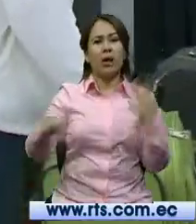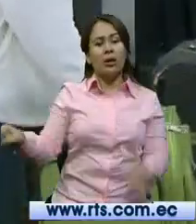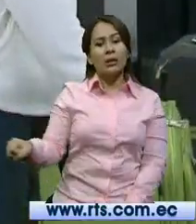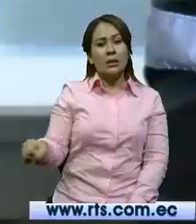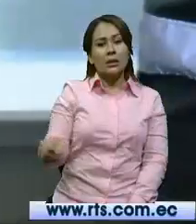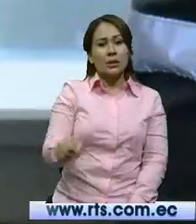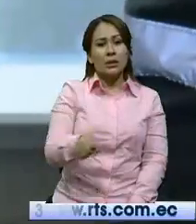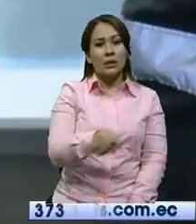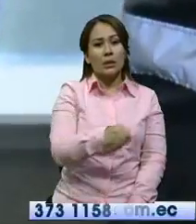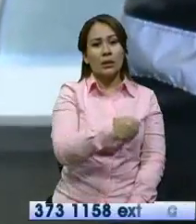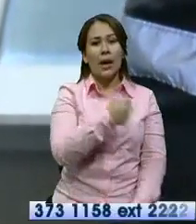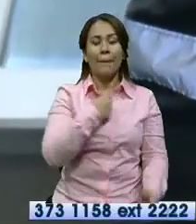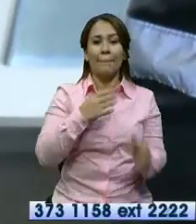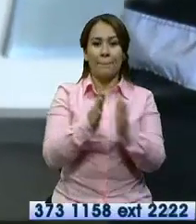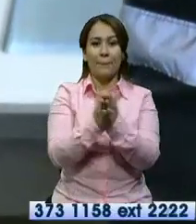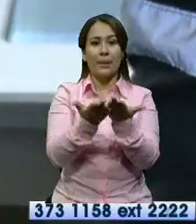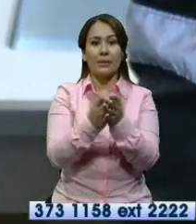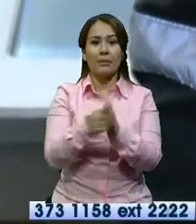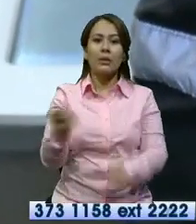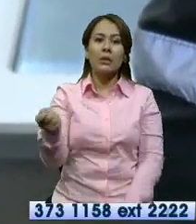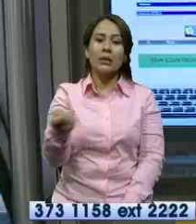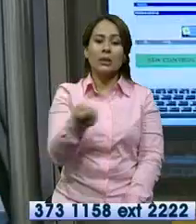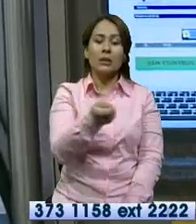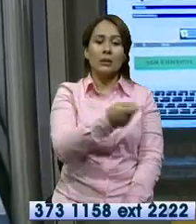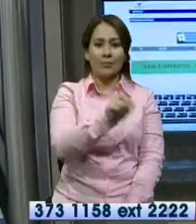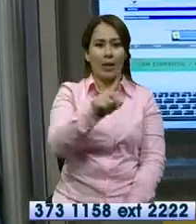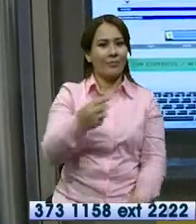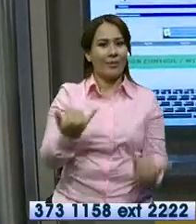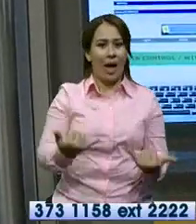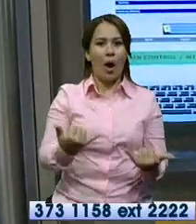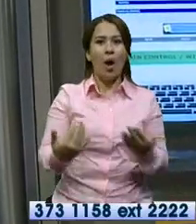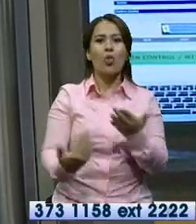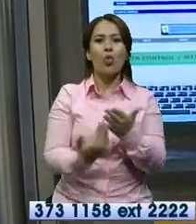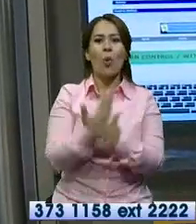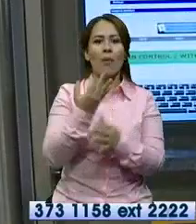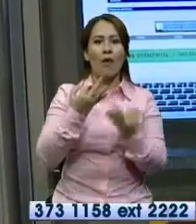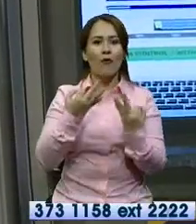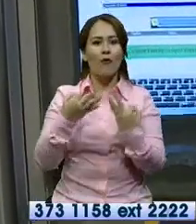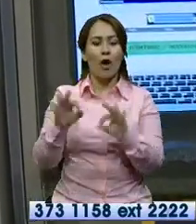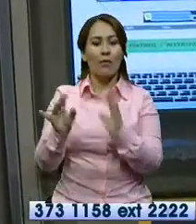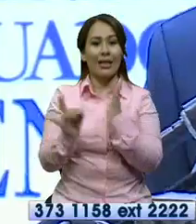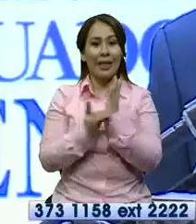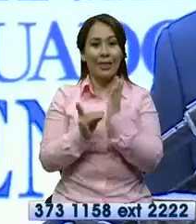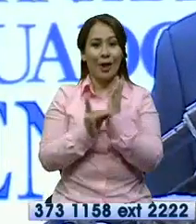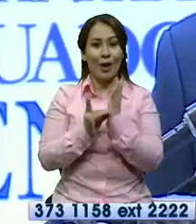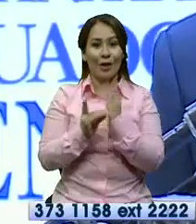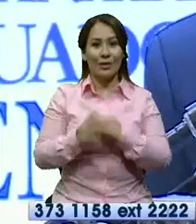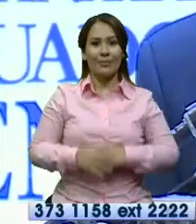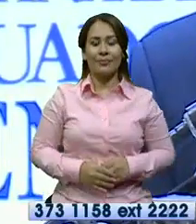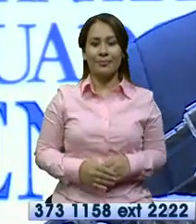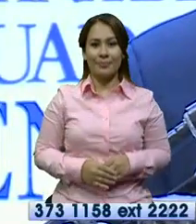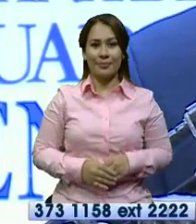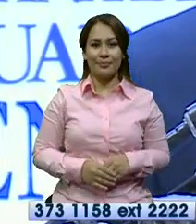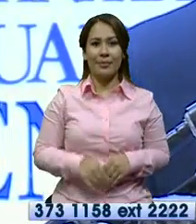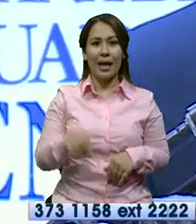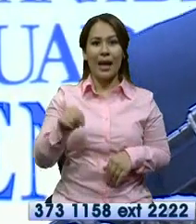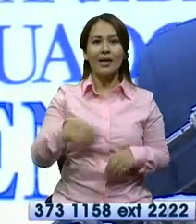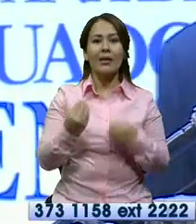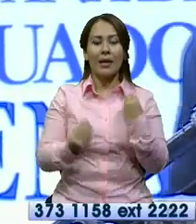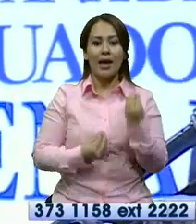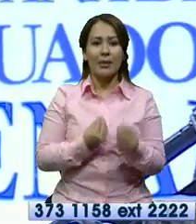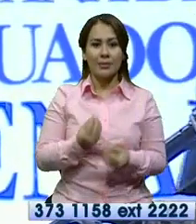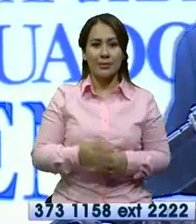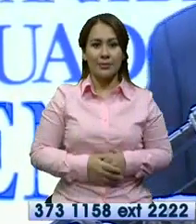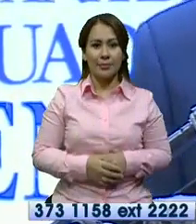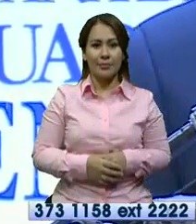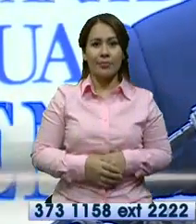y pasaporte sean revisados, gracias a la implementación de una nueva herramienta tecnológica. El perfilado de riesgo lo que